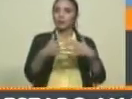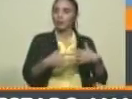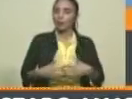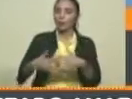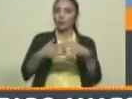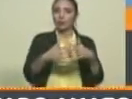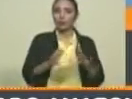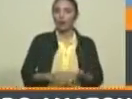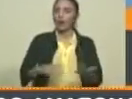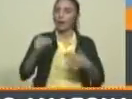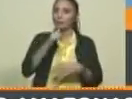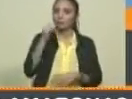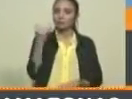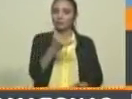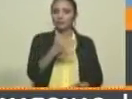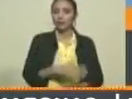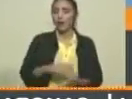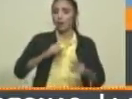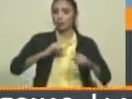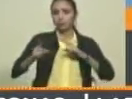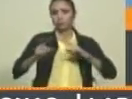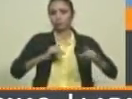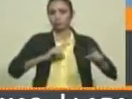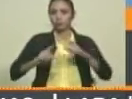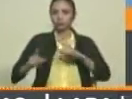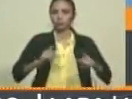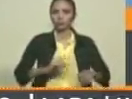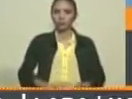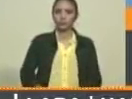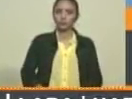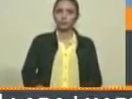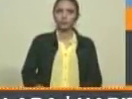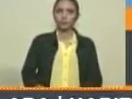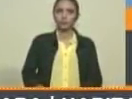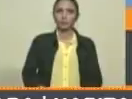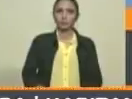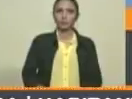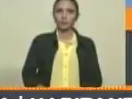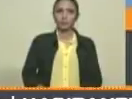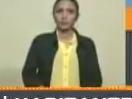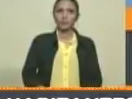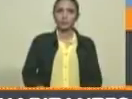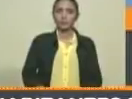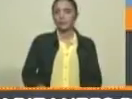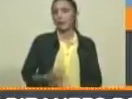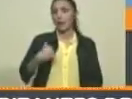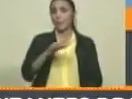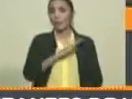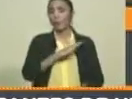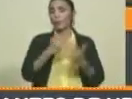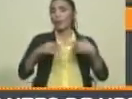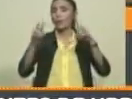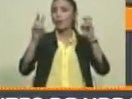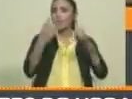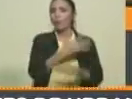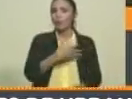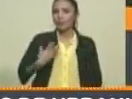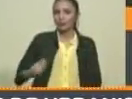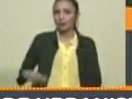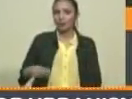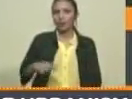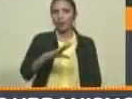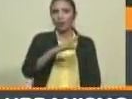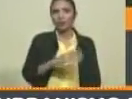la Casa Blanca. Y da órdenes y llama a presidente. Me imagino que está de su cuenta, pues. Habló desde el podio